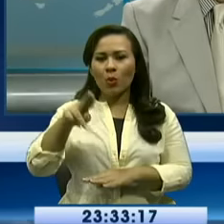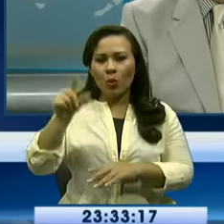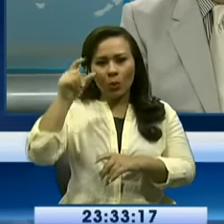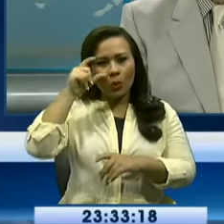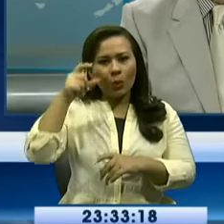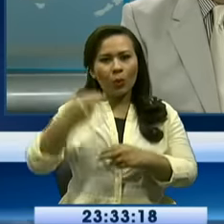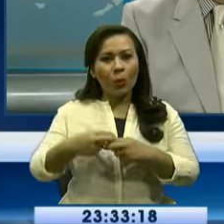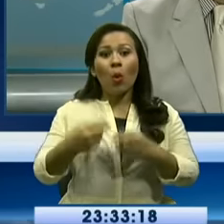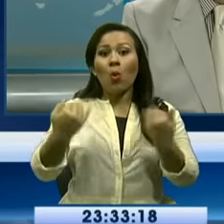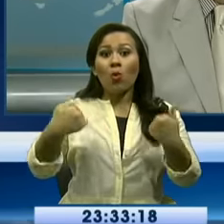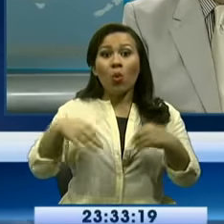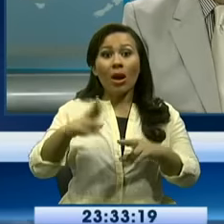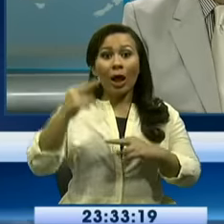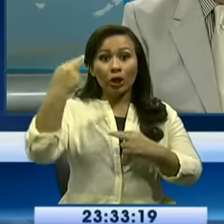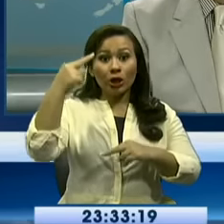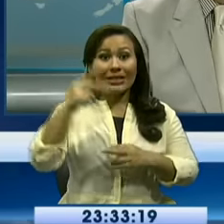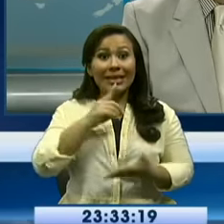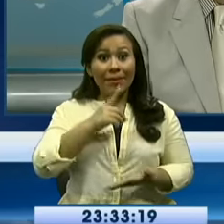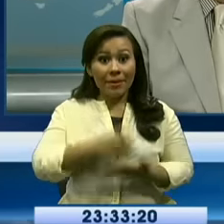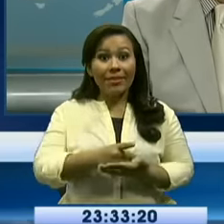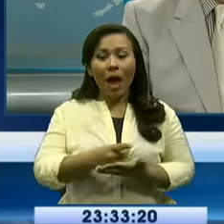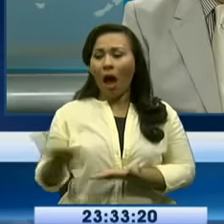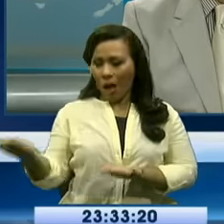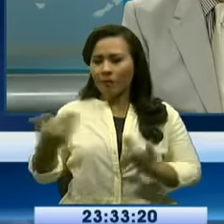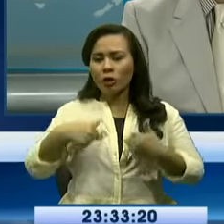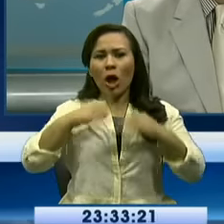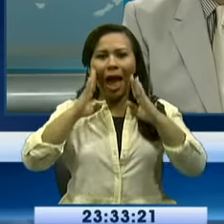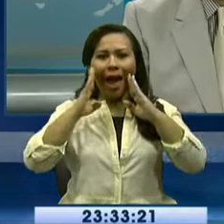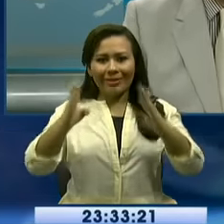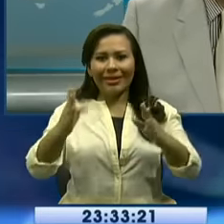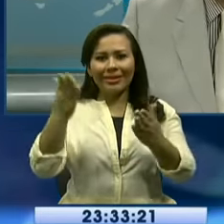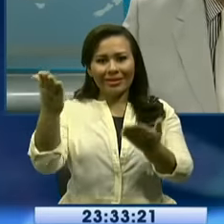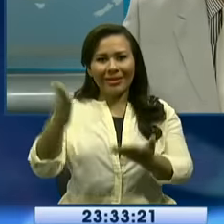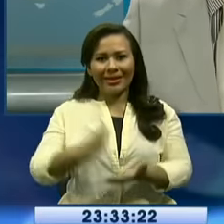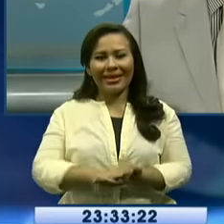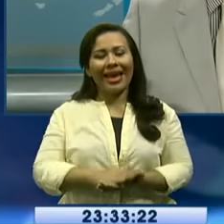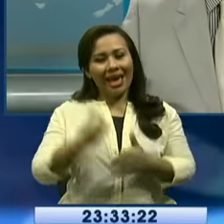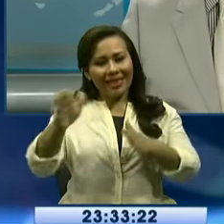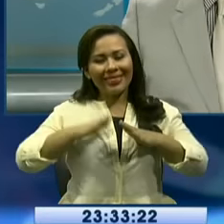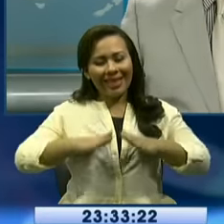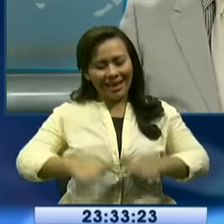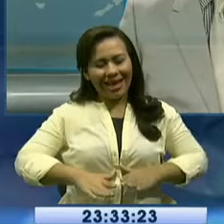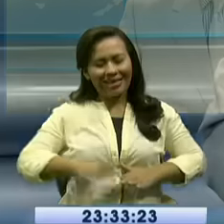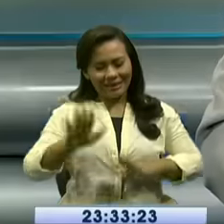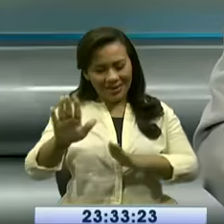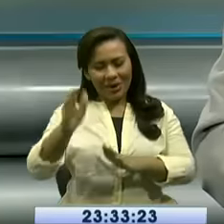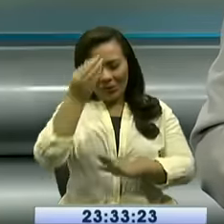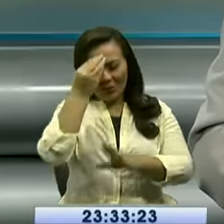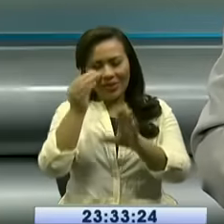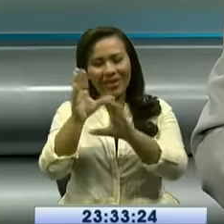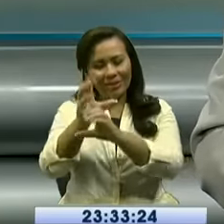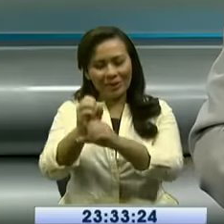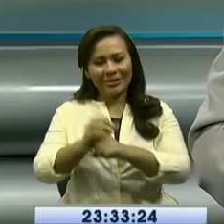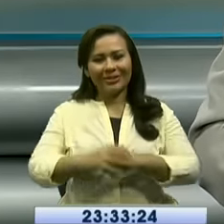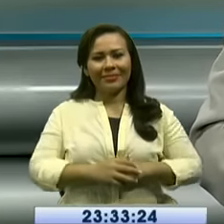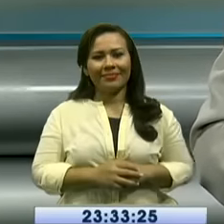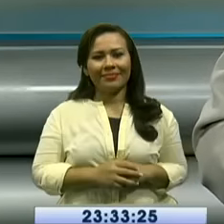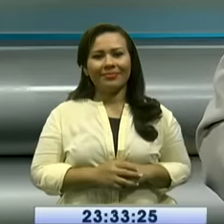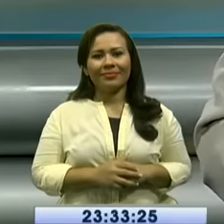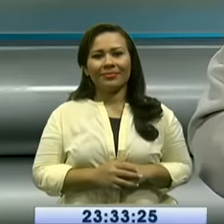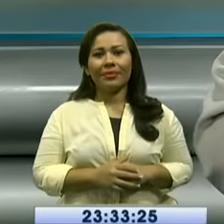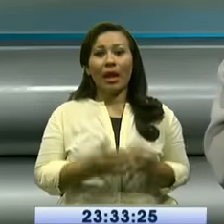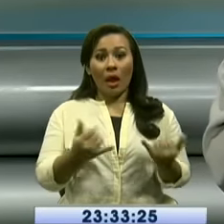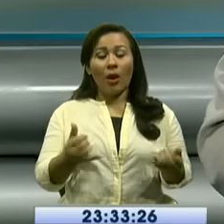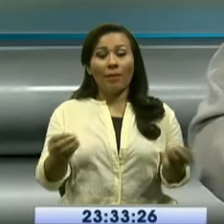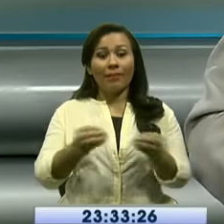gracias. Que necesiten una información, estaré dispuesto a atenderlo. Gracias, gobernadora. Descanse. Bueno, buenas noches. Gracias, gracias. Buenas noches.